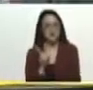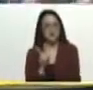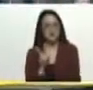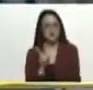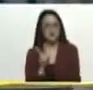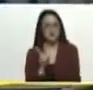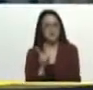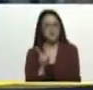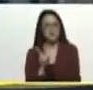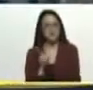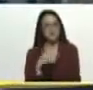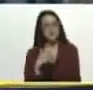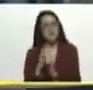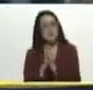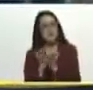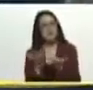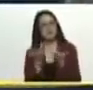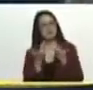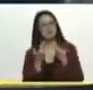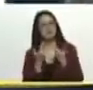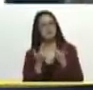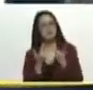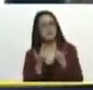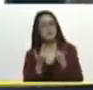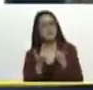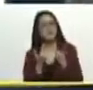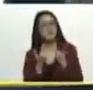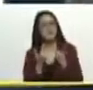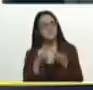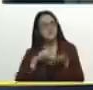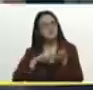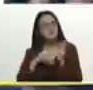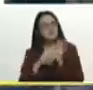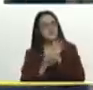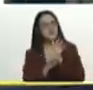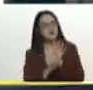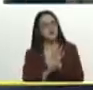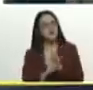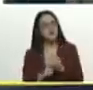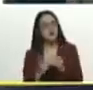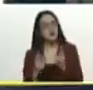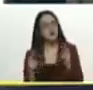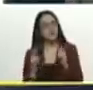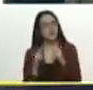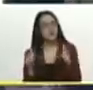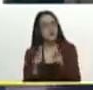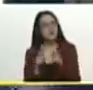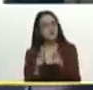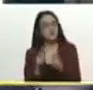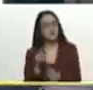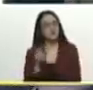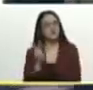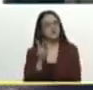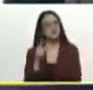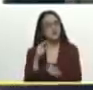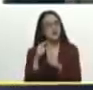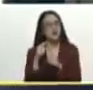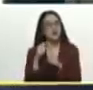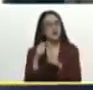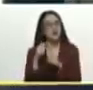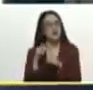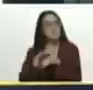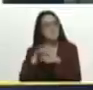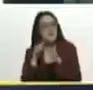que pedirle que comente el simbolismo de este encuentro entre ustedes y sus ministros